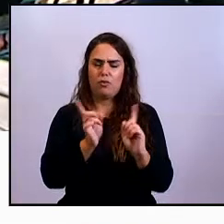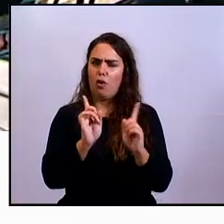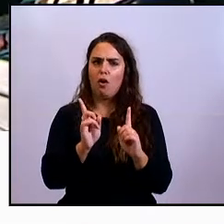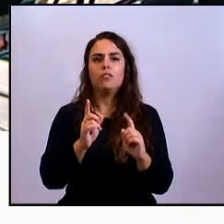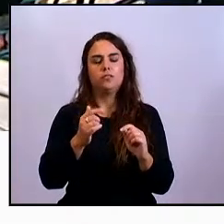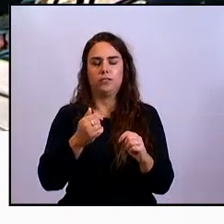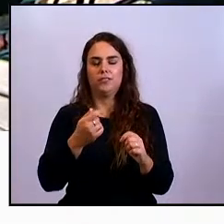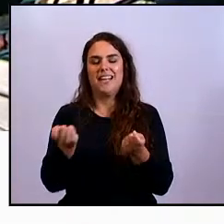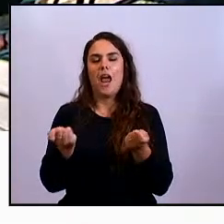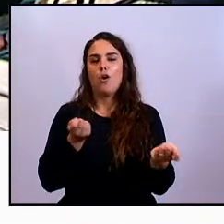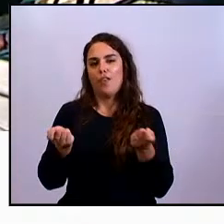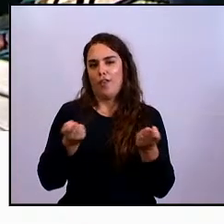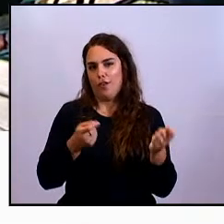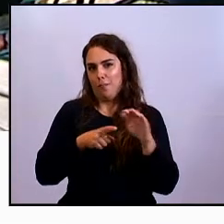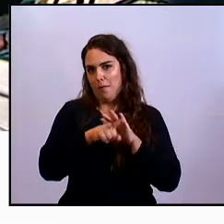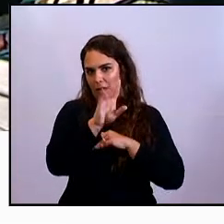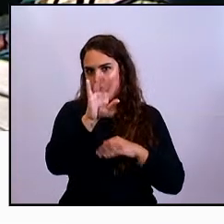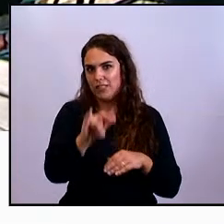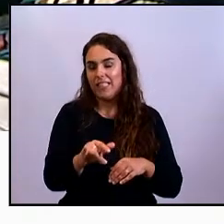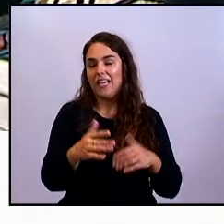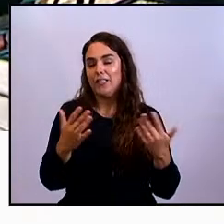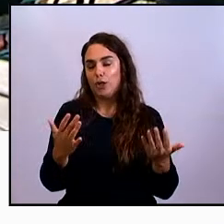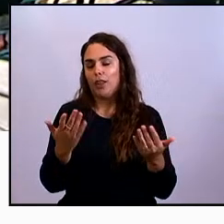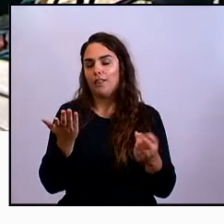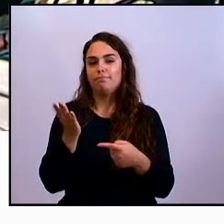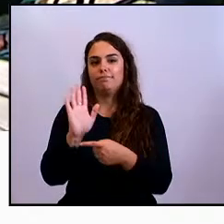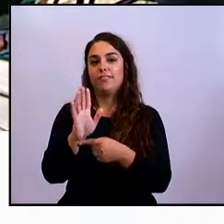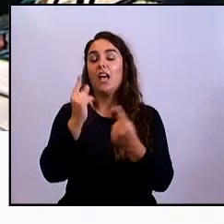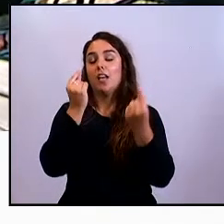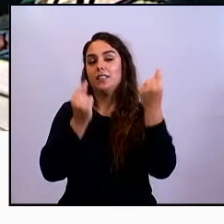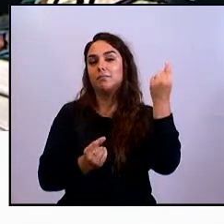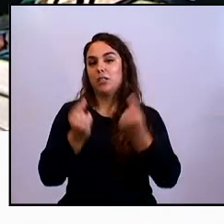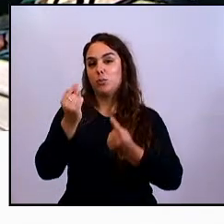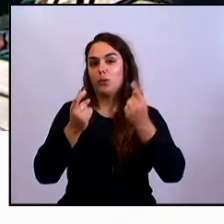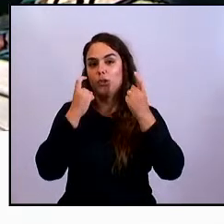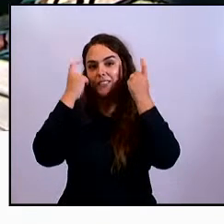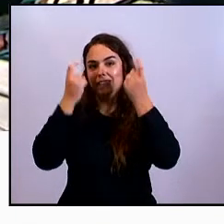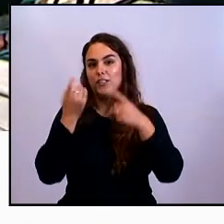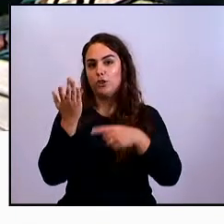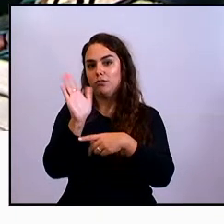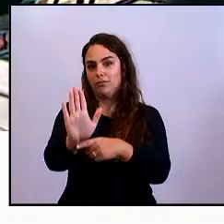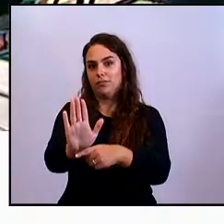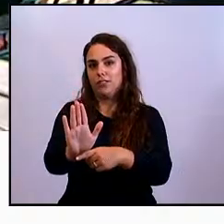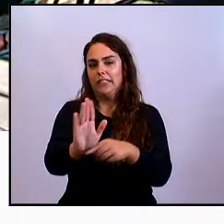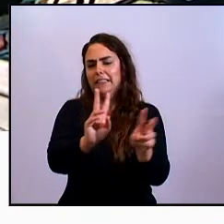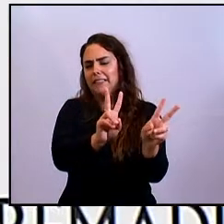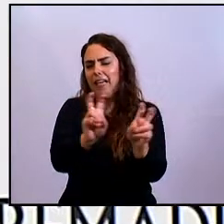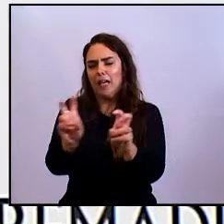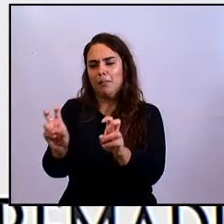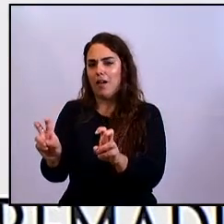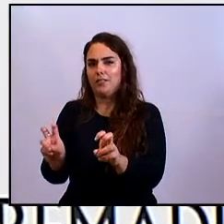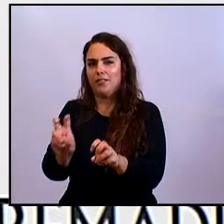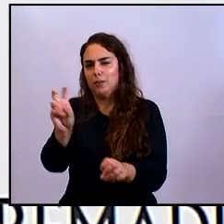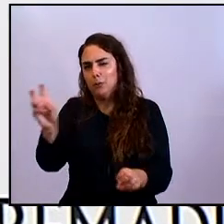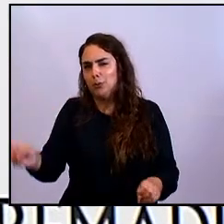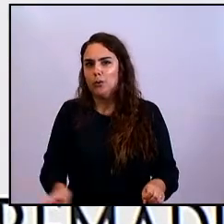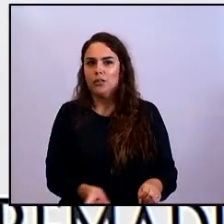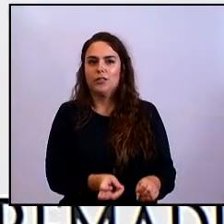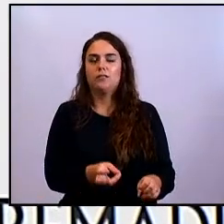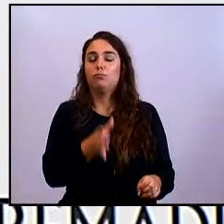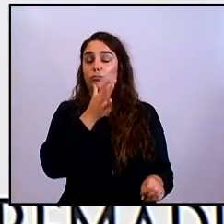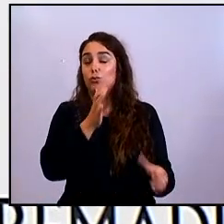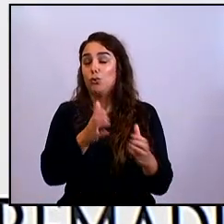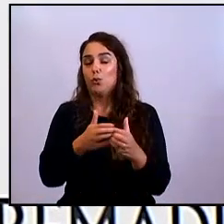avanzado en negociaciones y, como digo, hemos intentado reflejar en estos presupuestos pues, muchas cuestiones exigidas por los